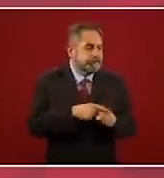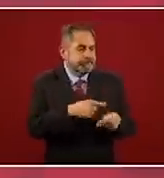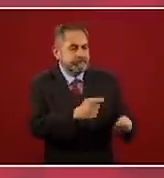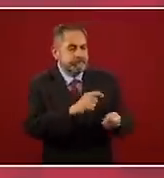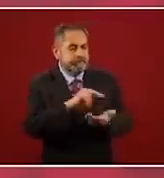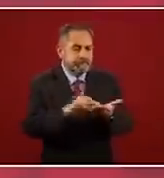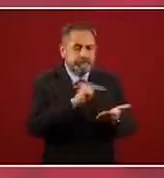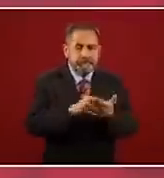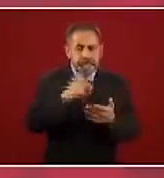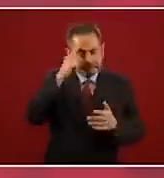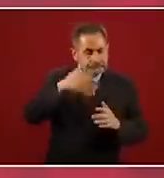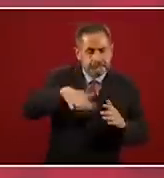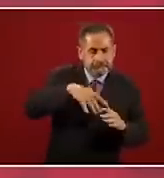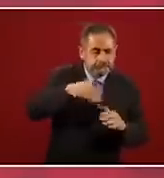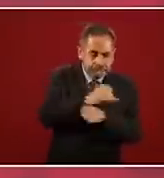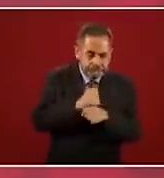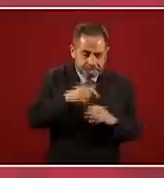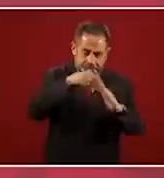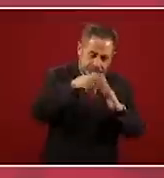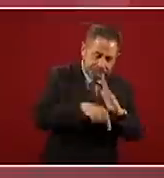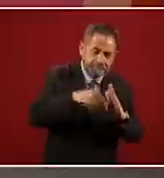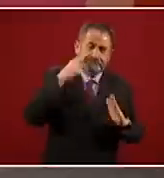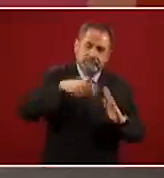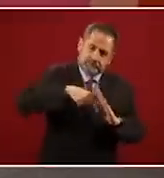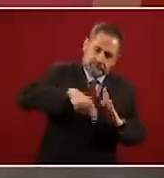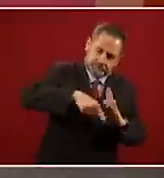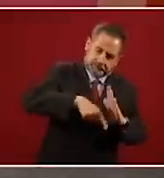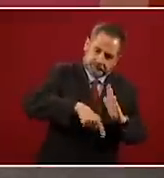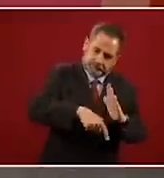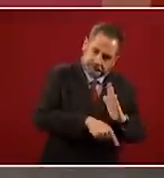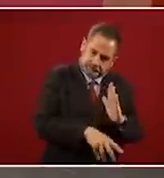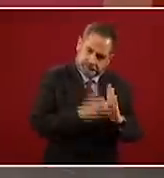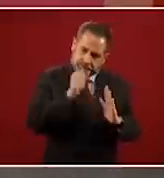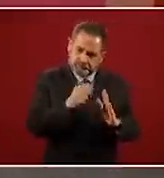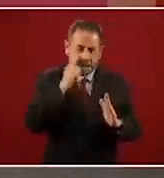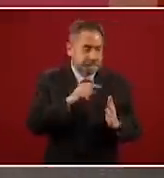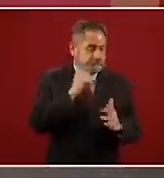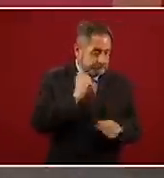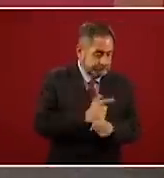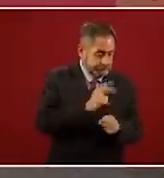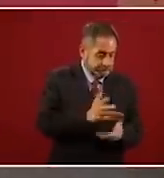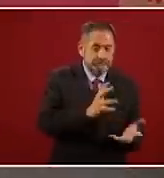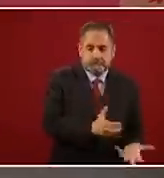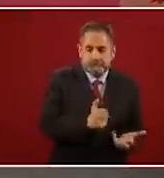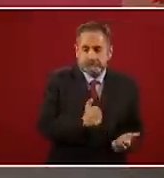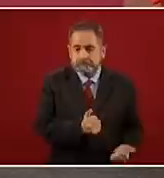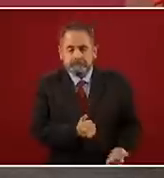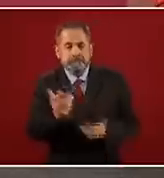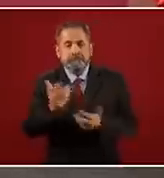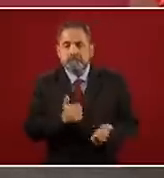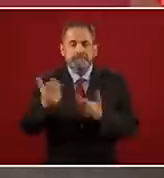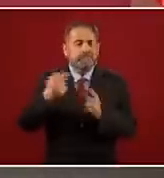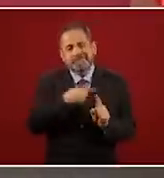para exploración, para perforación, para el transporte de